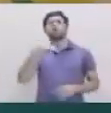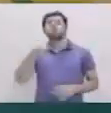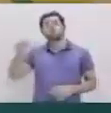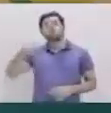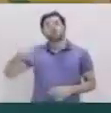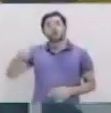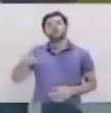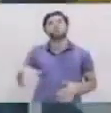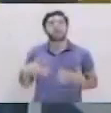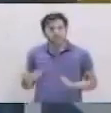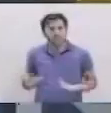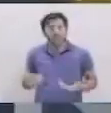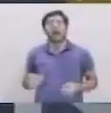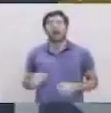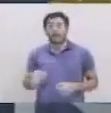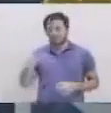Guatemala?